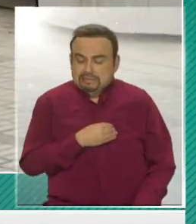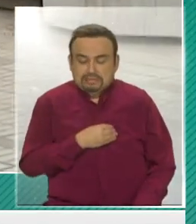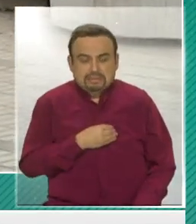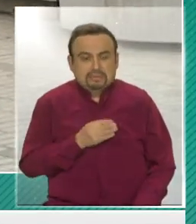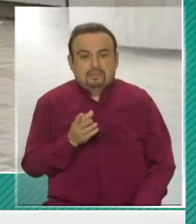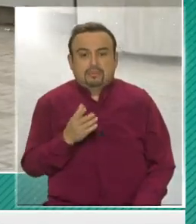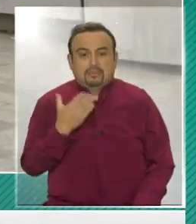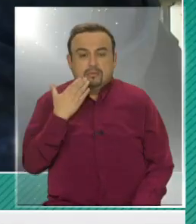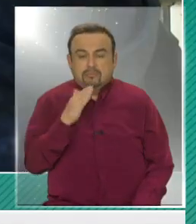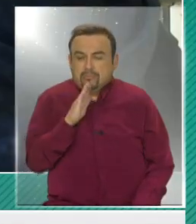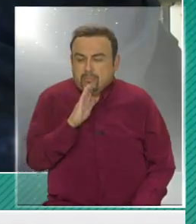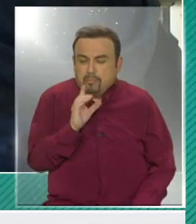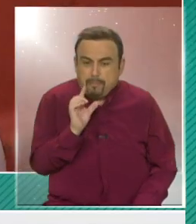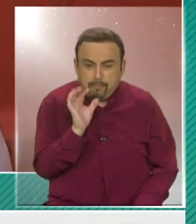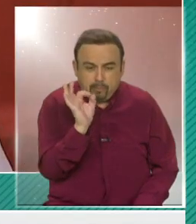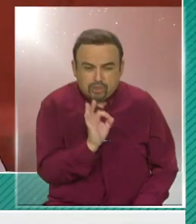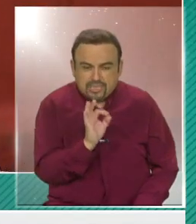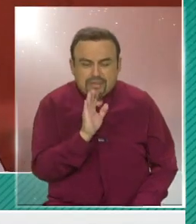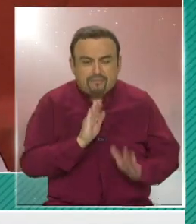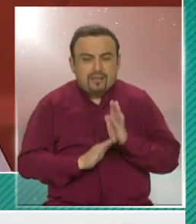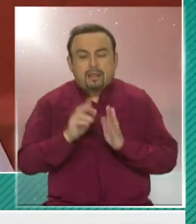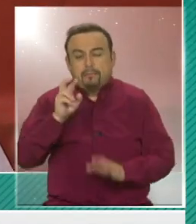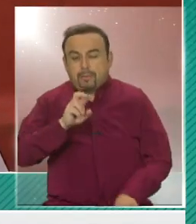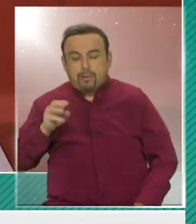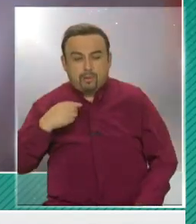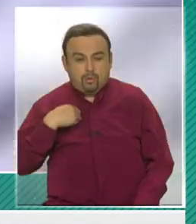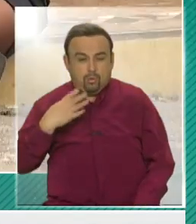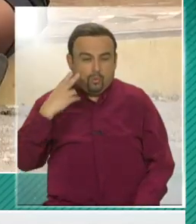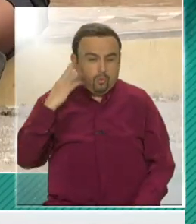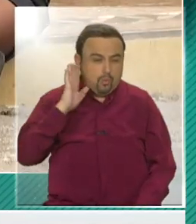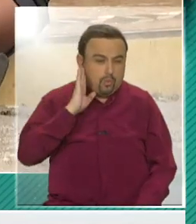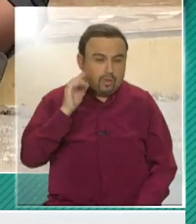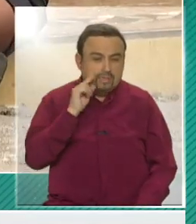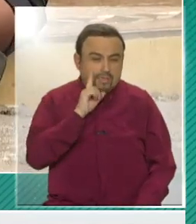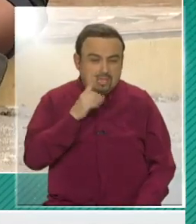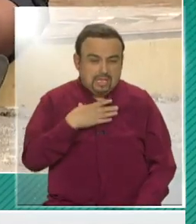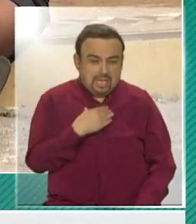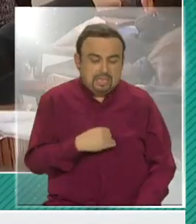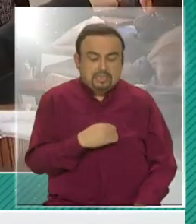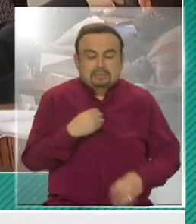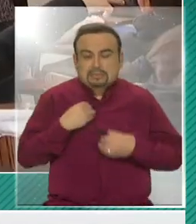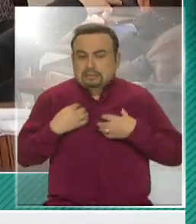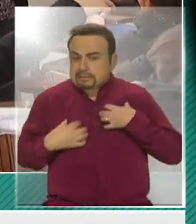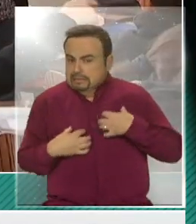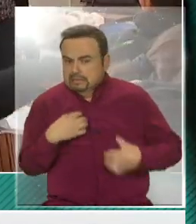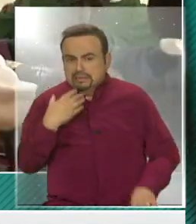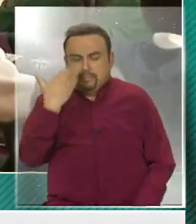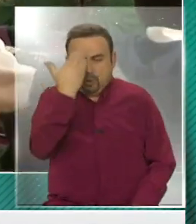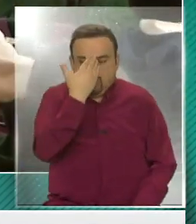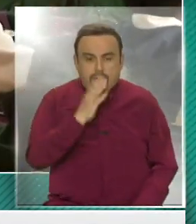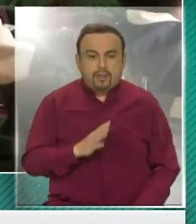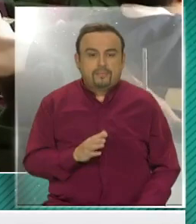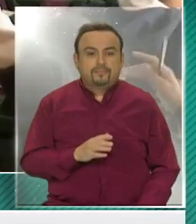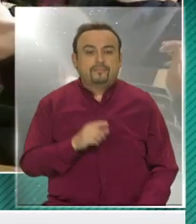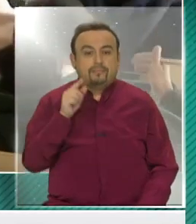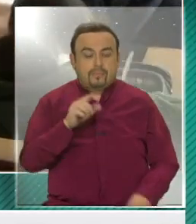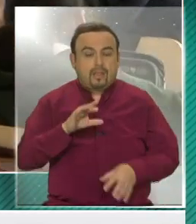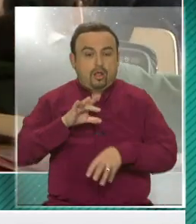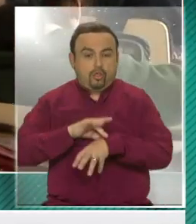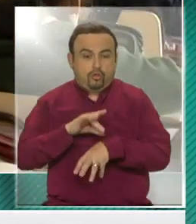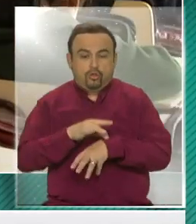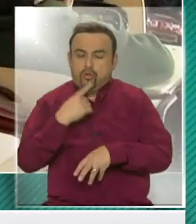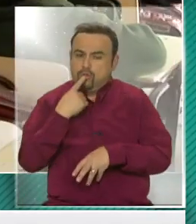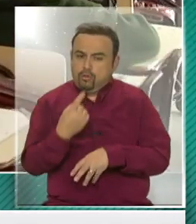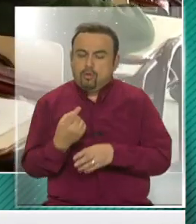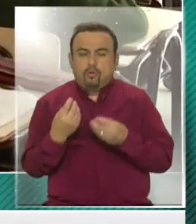tremendo dice alguno de estos papá y mamá escuchando tienen un niño enfermo es angustiante pero acá los médicos intensivistas